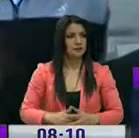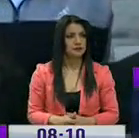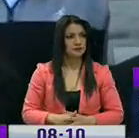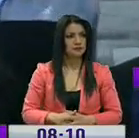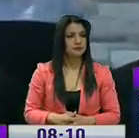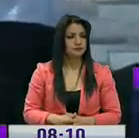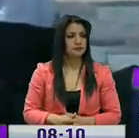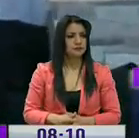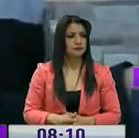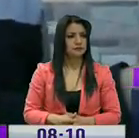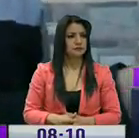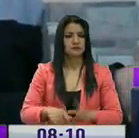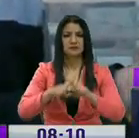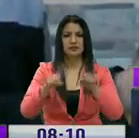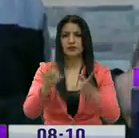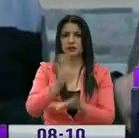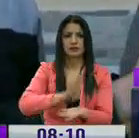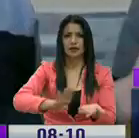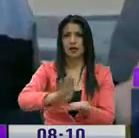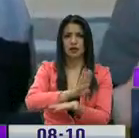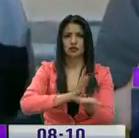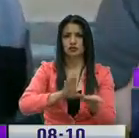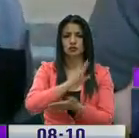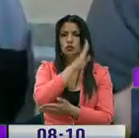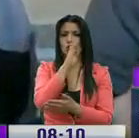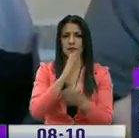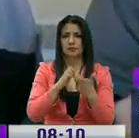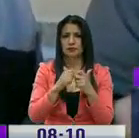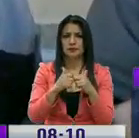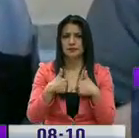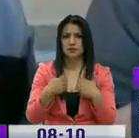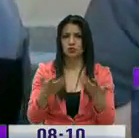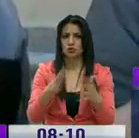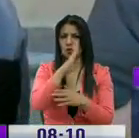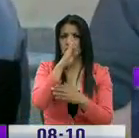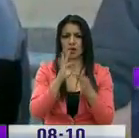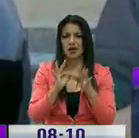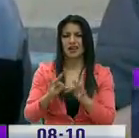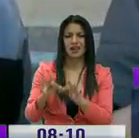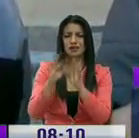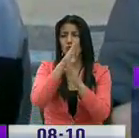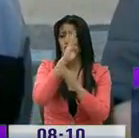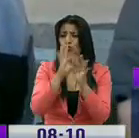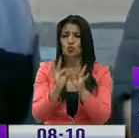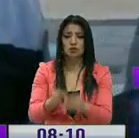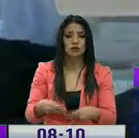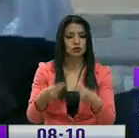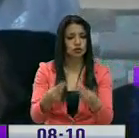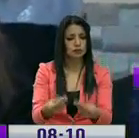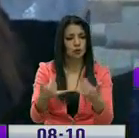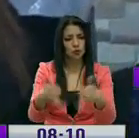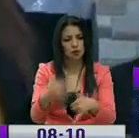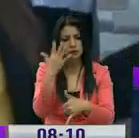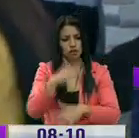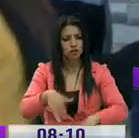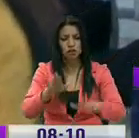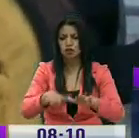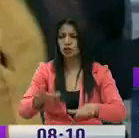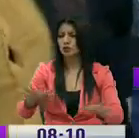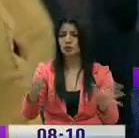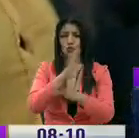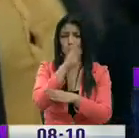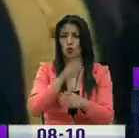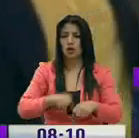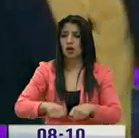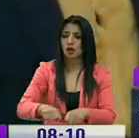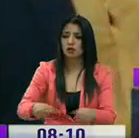Somos bastante el barrio y nunca hemos tenido el arreglo, la adecuación, todo esto. Por otro